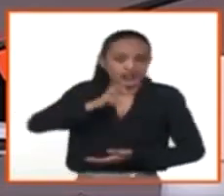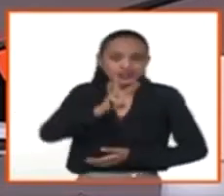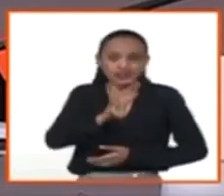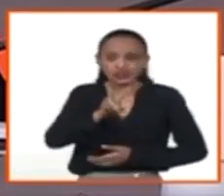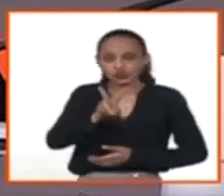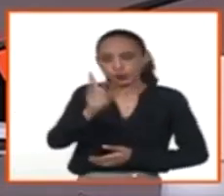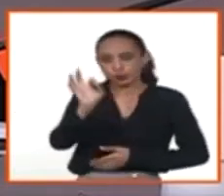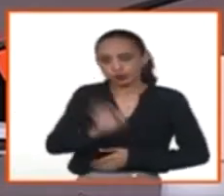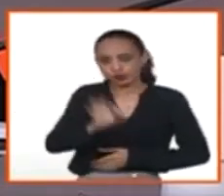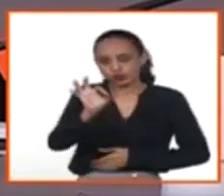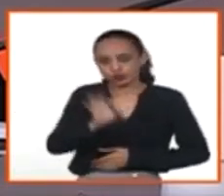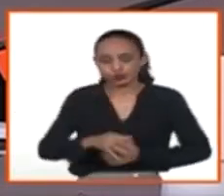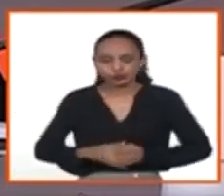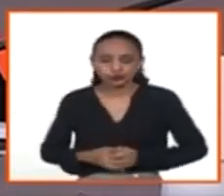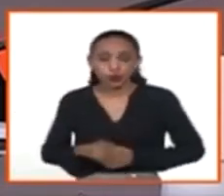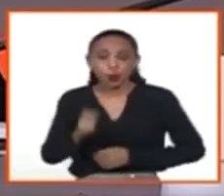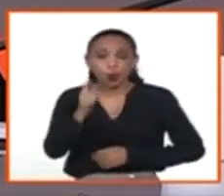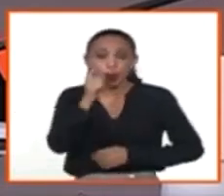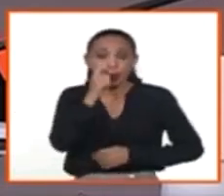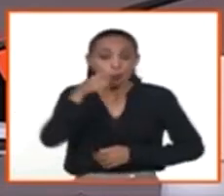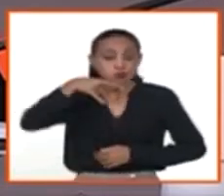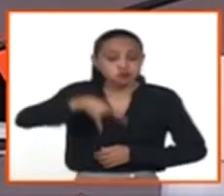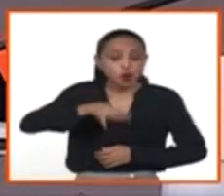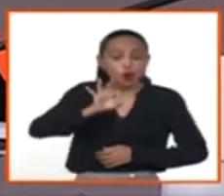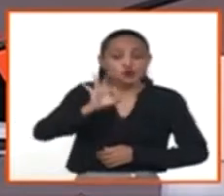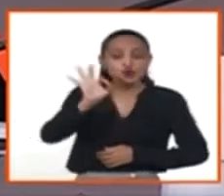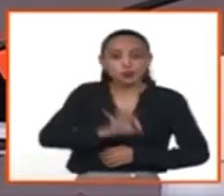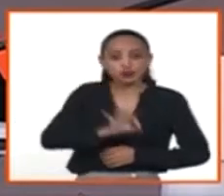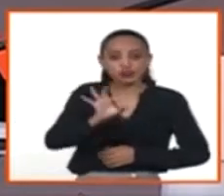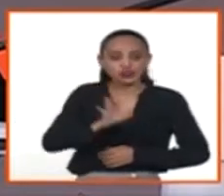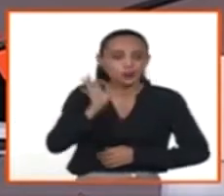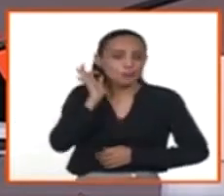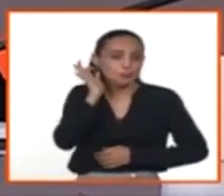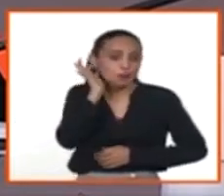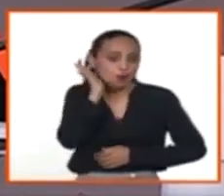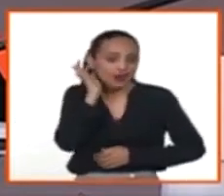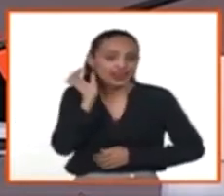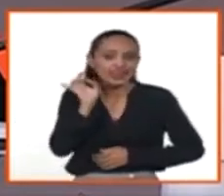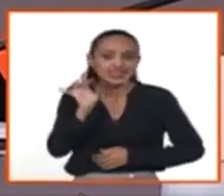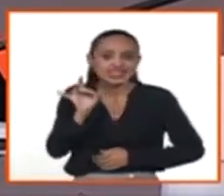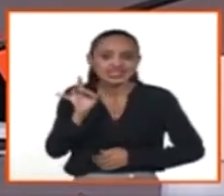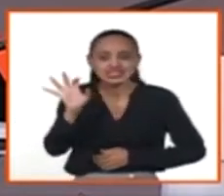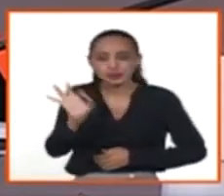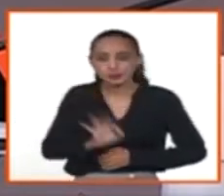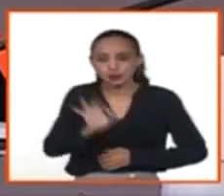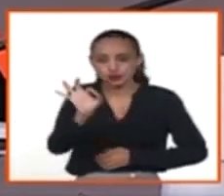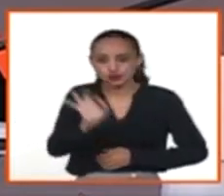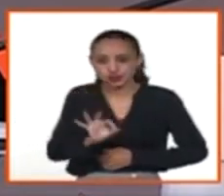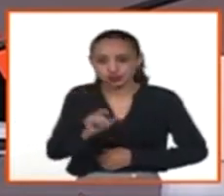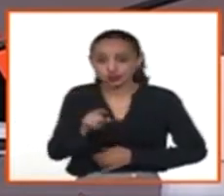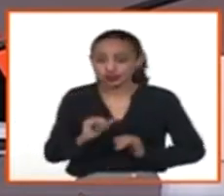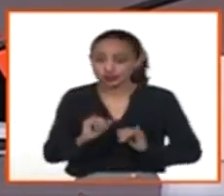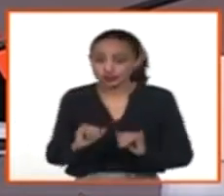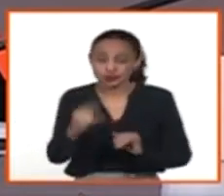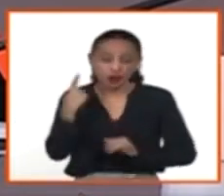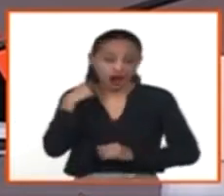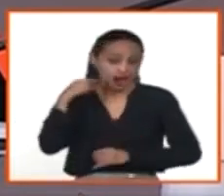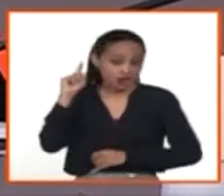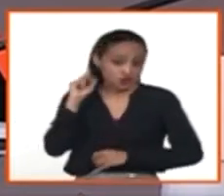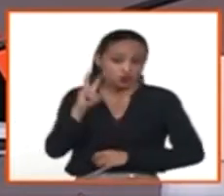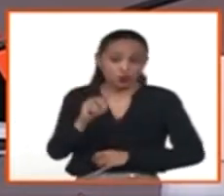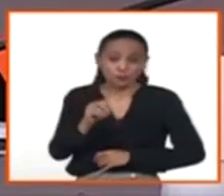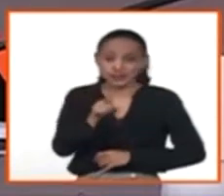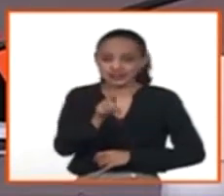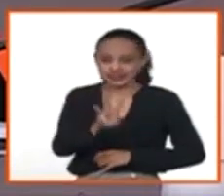32%, los hombres obesos un 8%, las mujeres un 15%, y son datos del 2013. Y entre otros desafíos